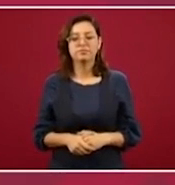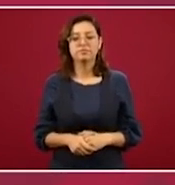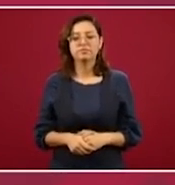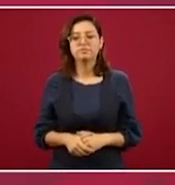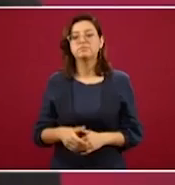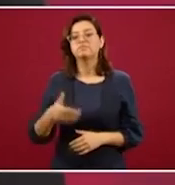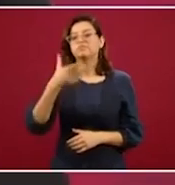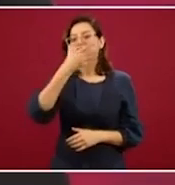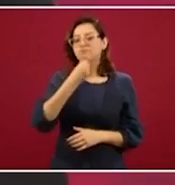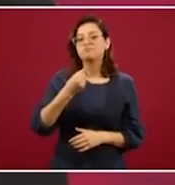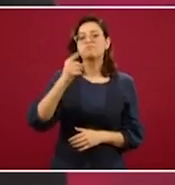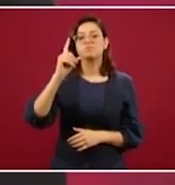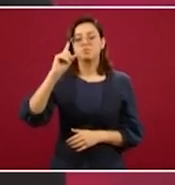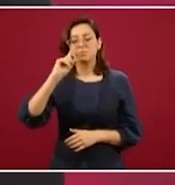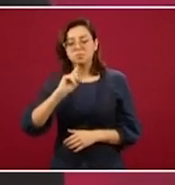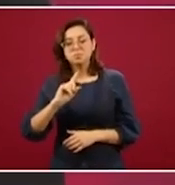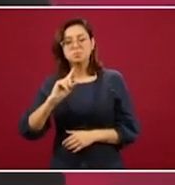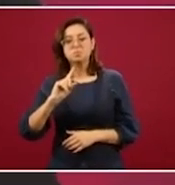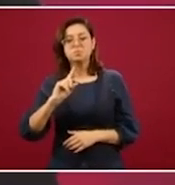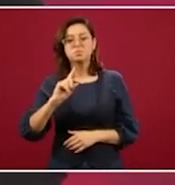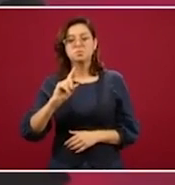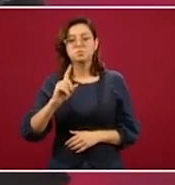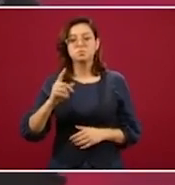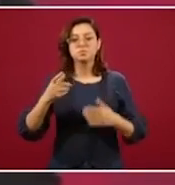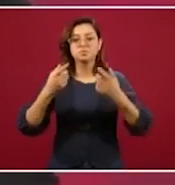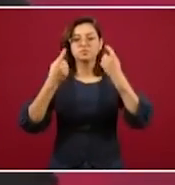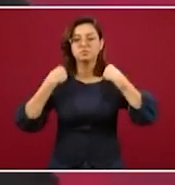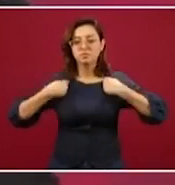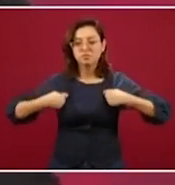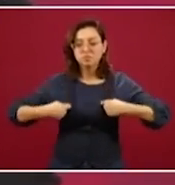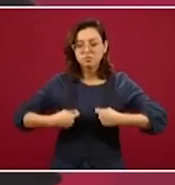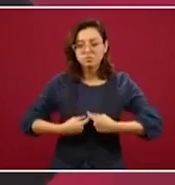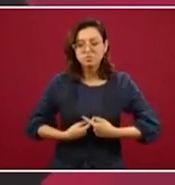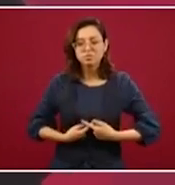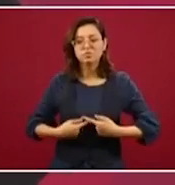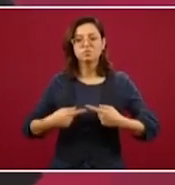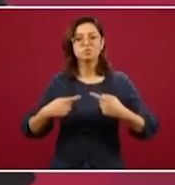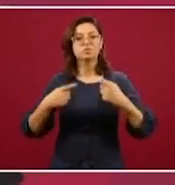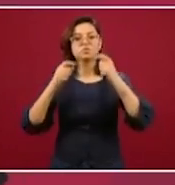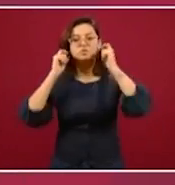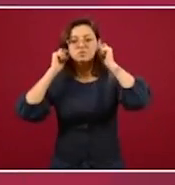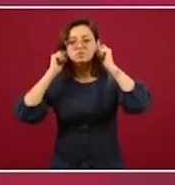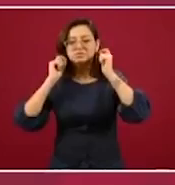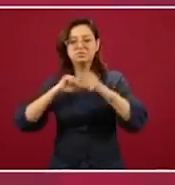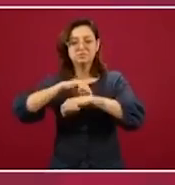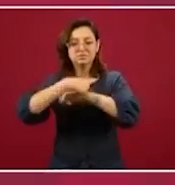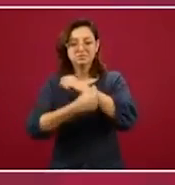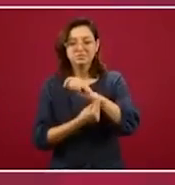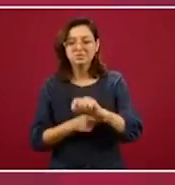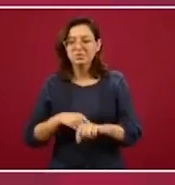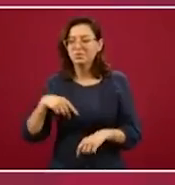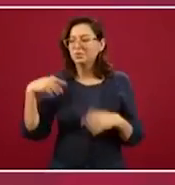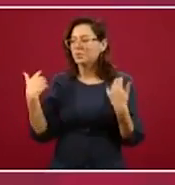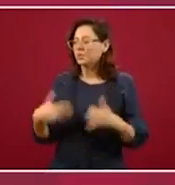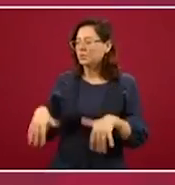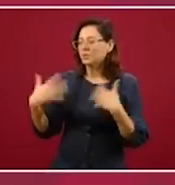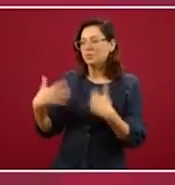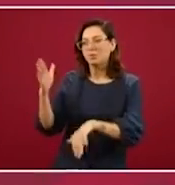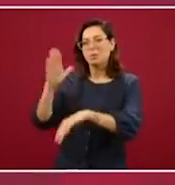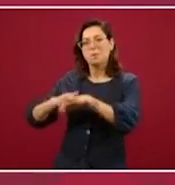y las mujeres, los collares, eso es de lo más bello que hay en el